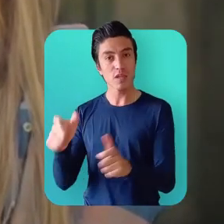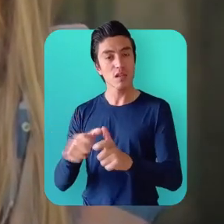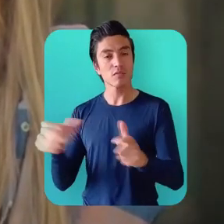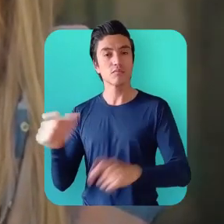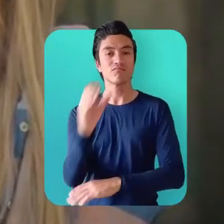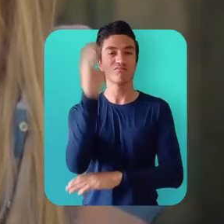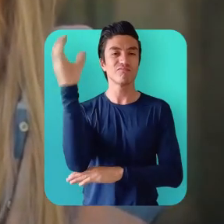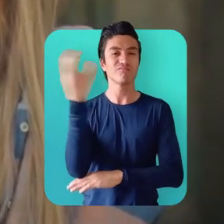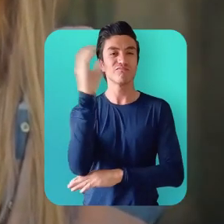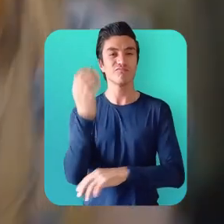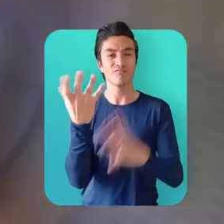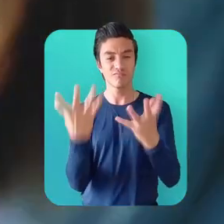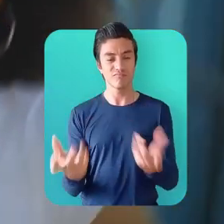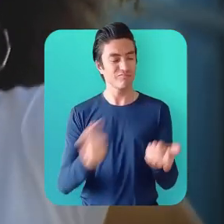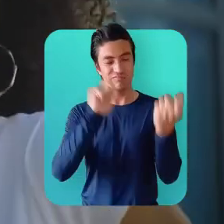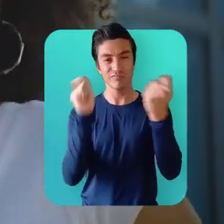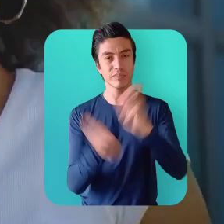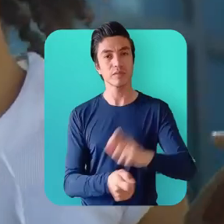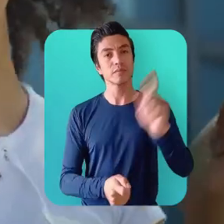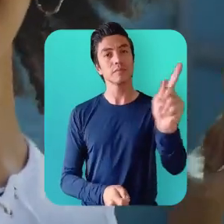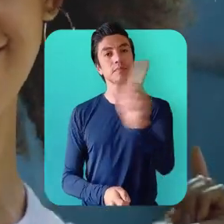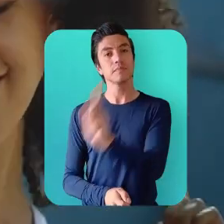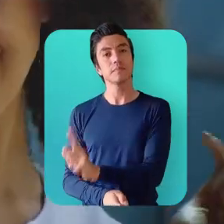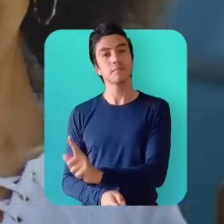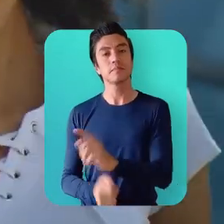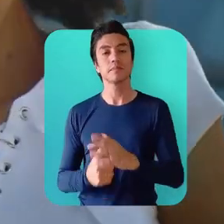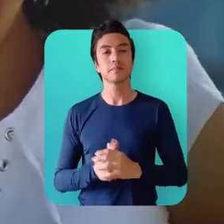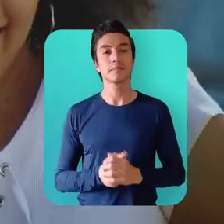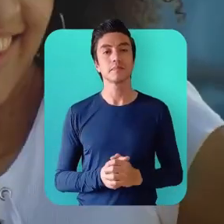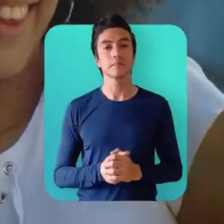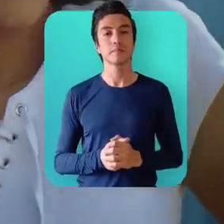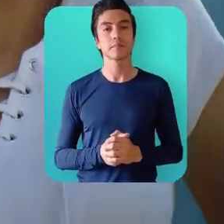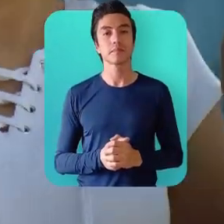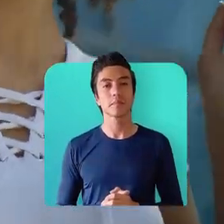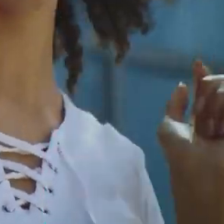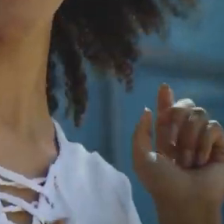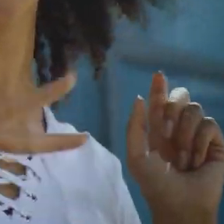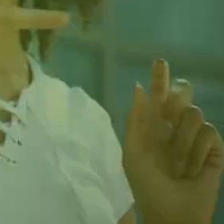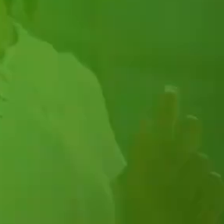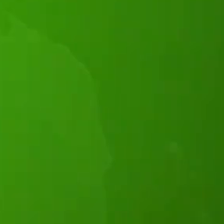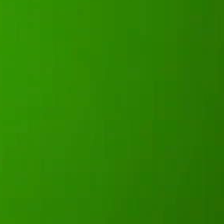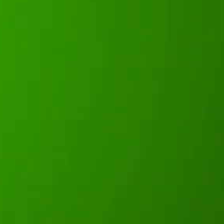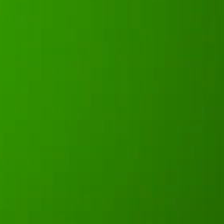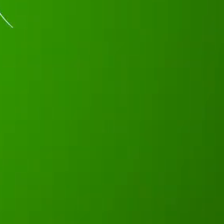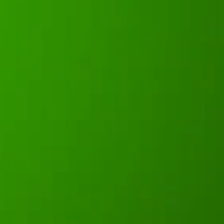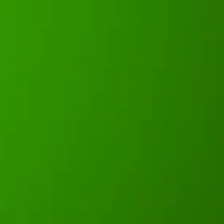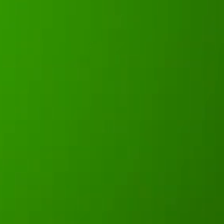propuesta de formación y haga parte de los miles de colombianos que le apuestan al cambio.